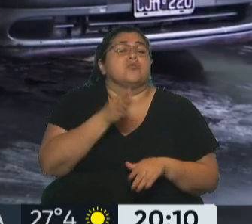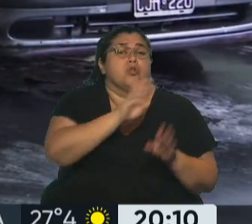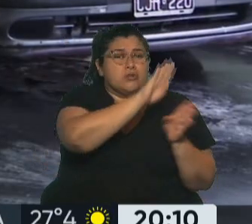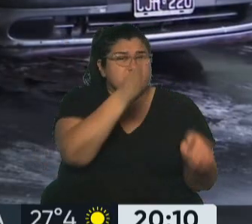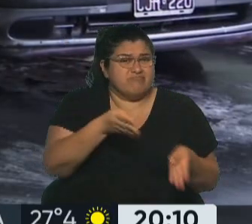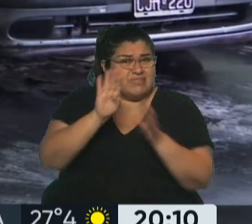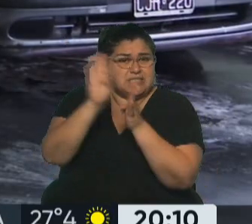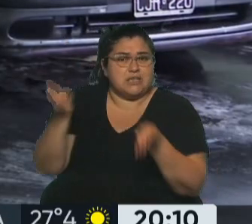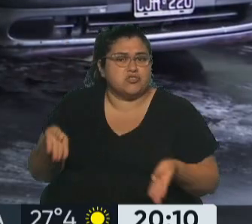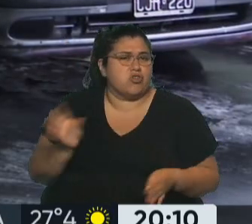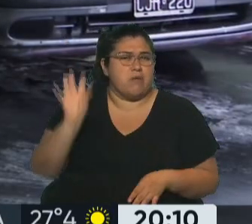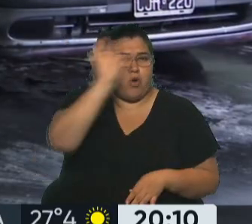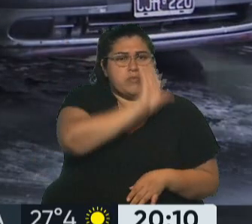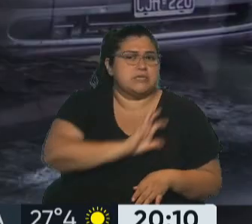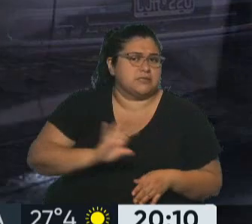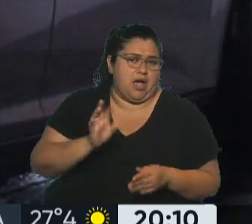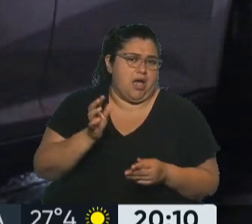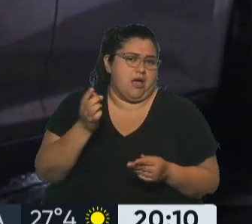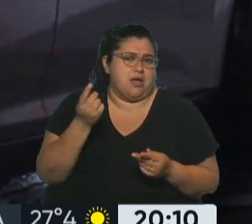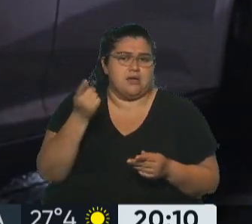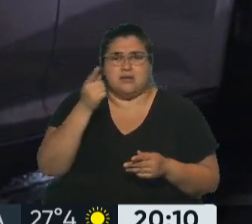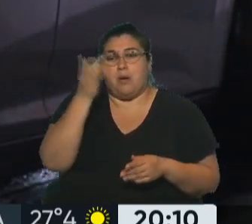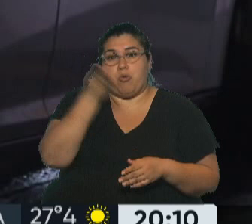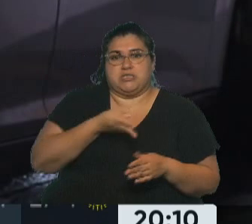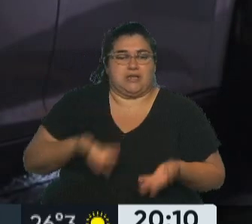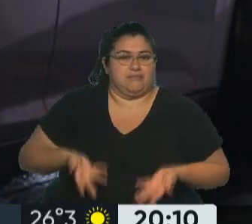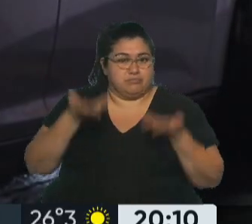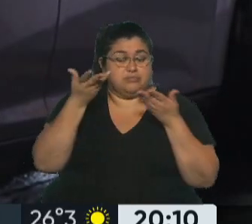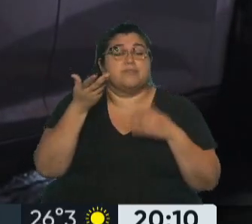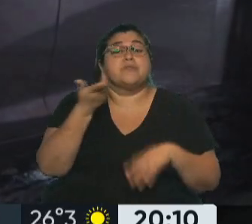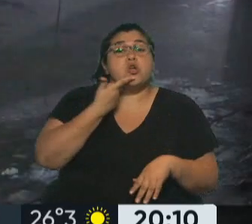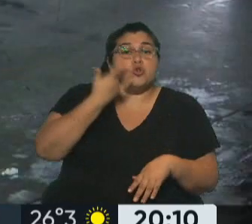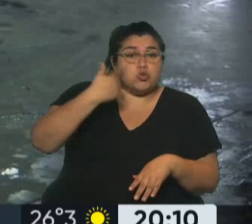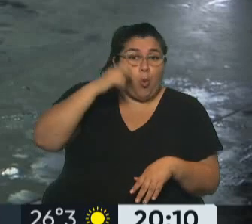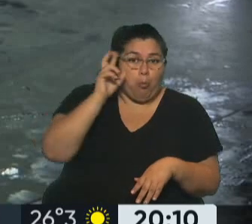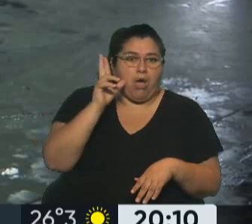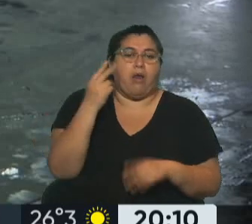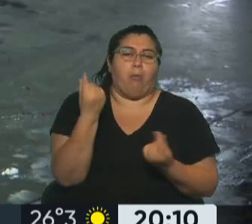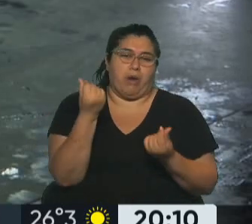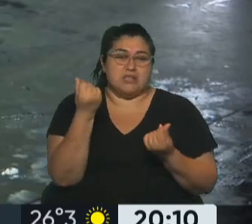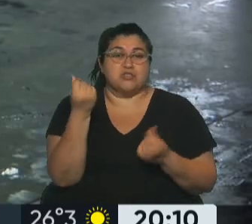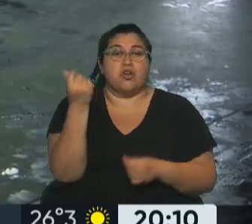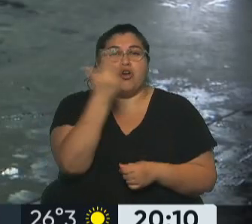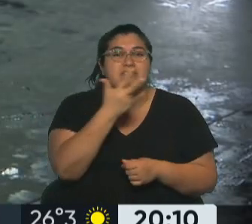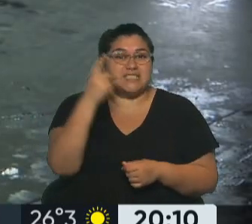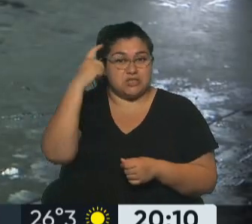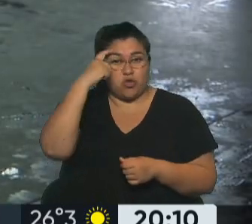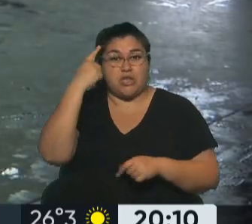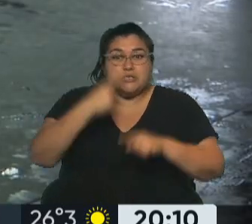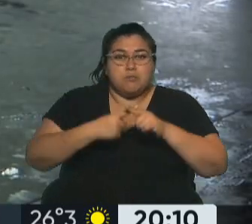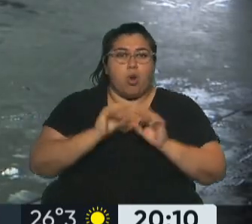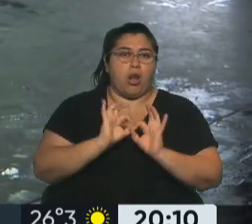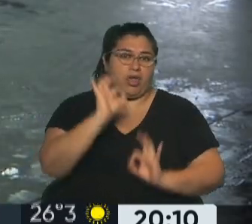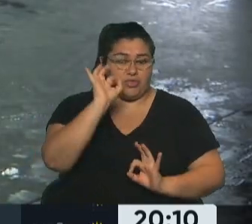todo el país. Ahora, la Super en Capital Federal ronda los 310 pesos el litro.